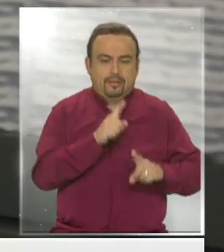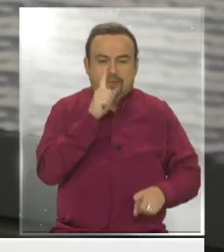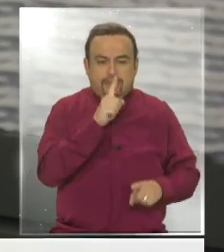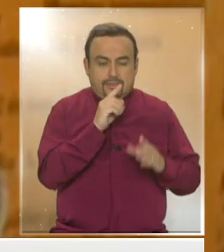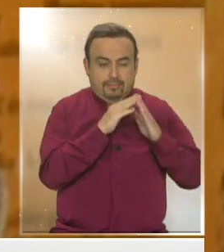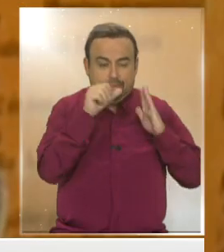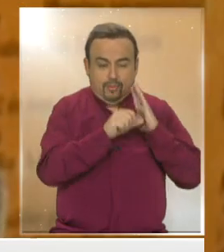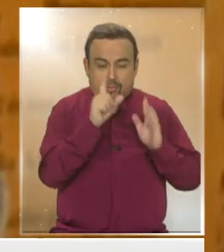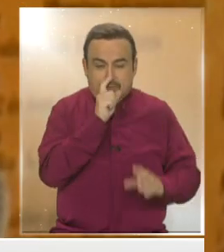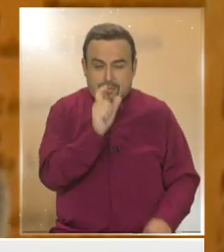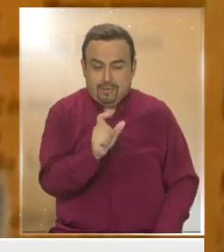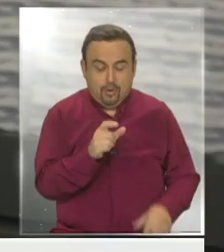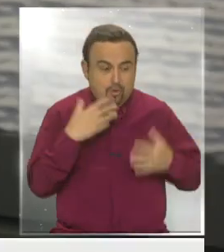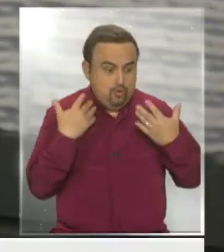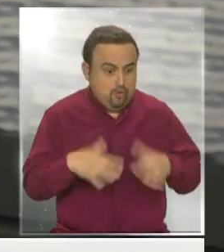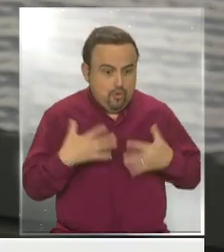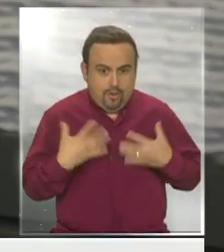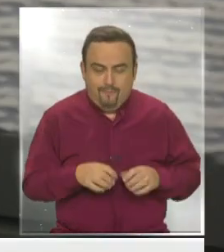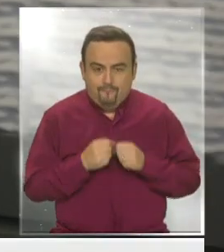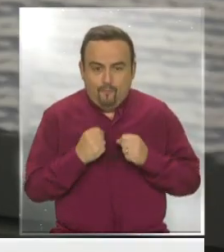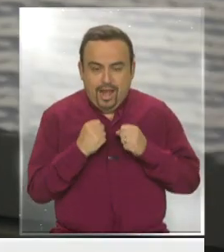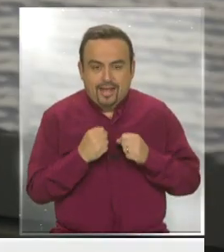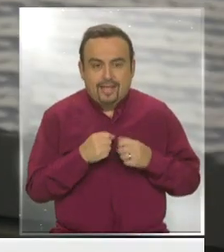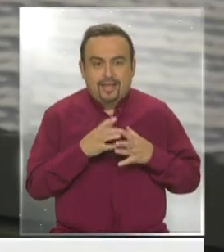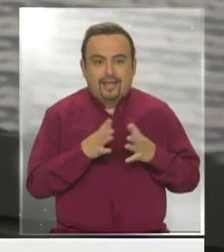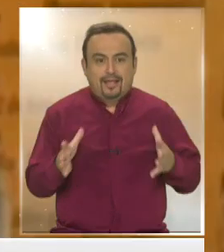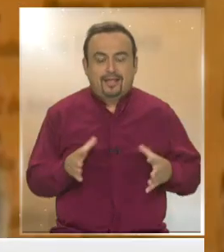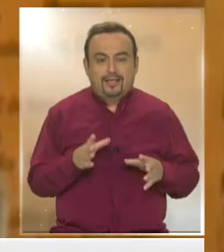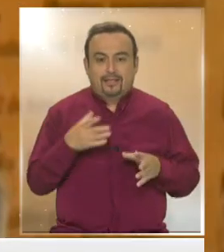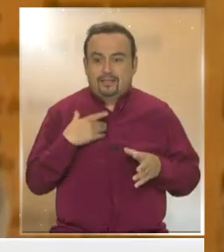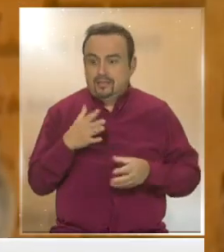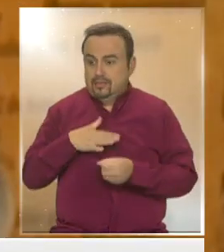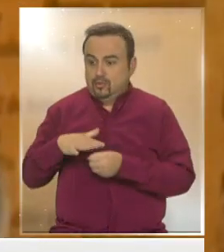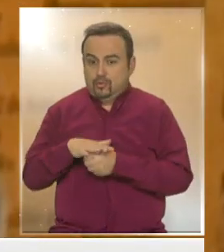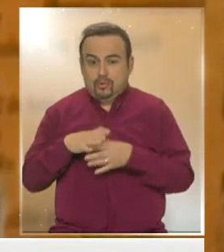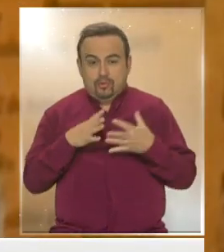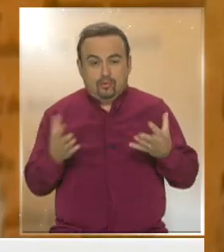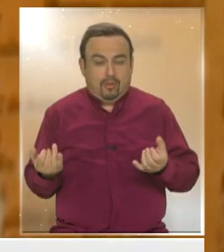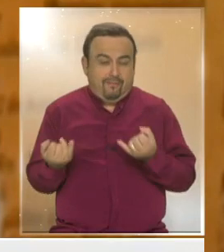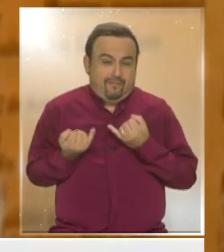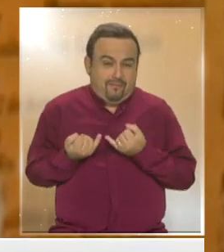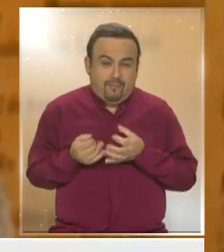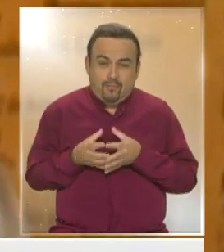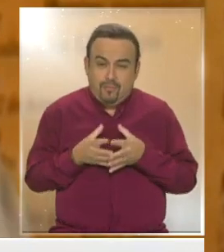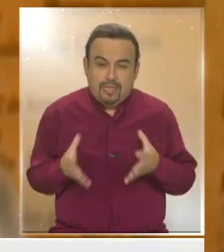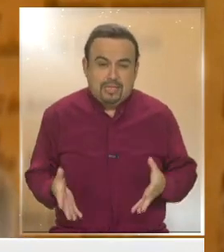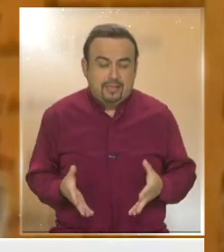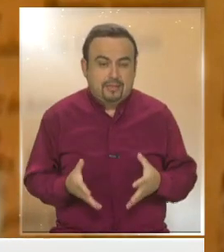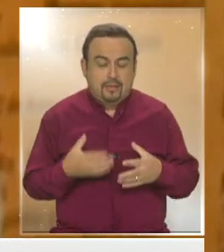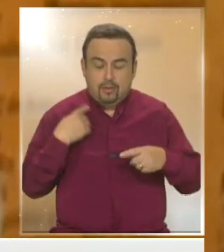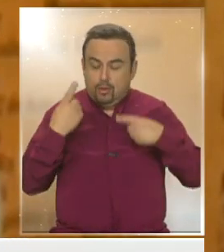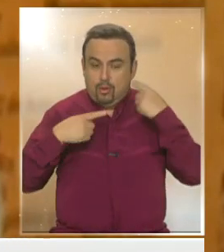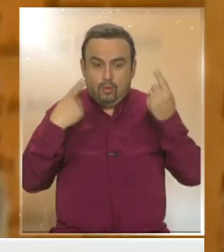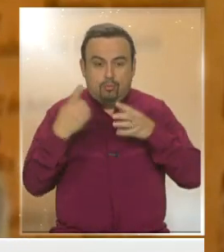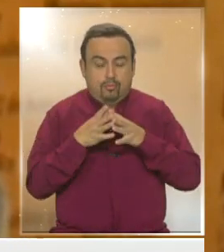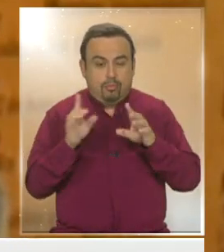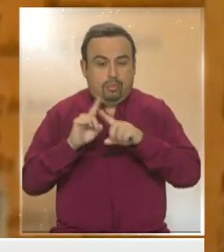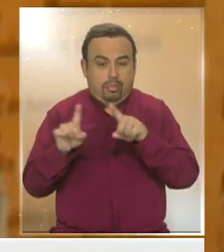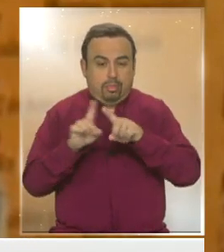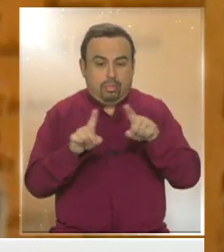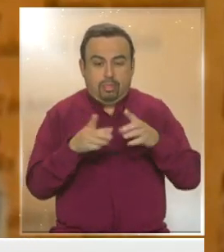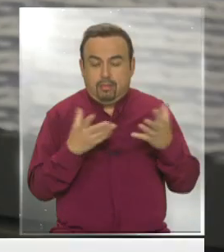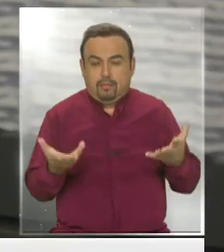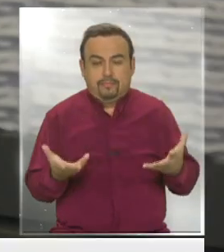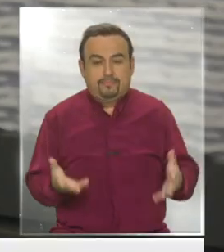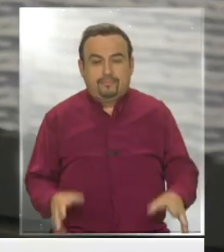esta cuarentena. Intensa. Por lo nuevo que era todo lo que pasa, por toda la información tan loca y distinta que encuentras en